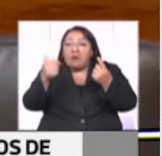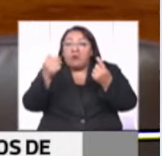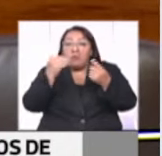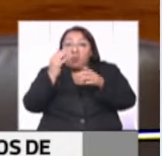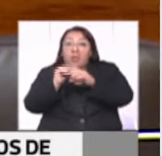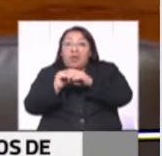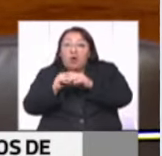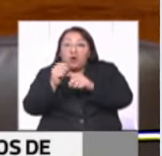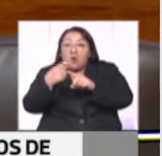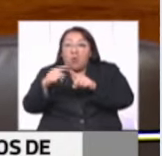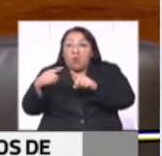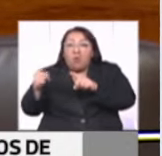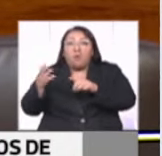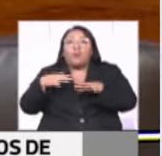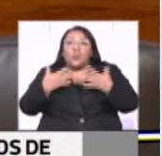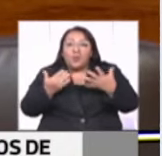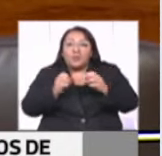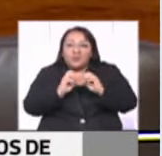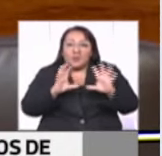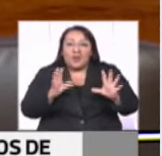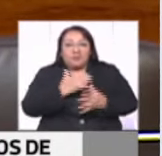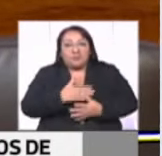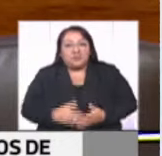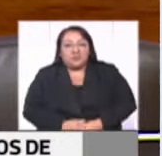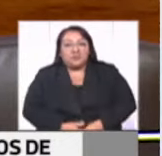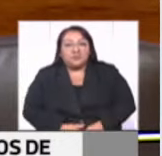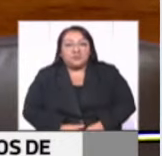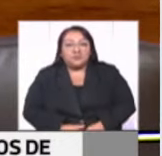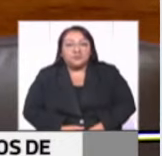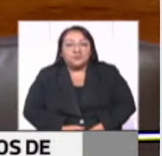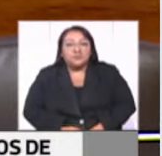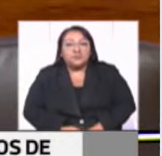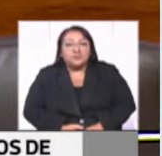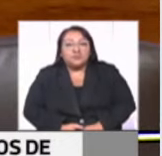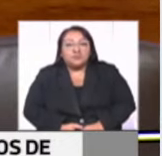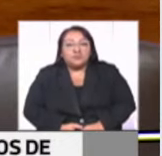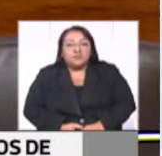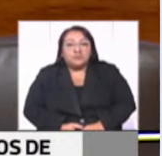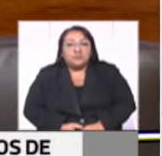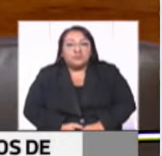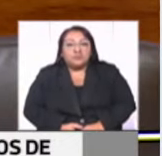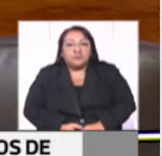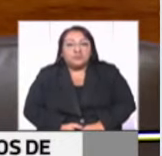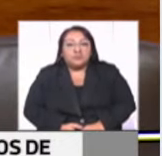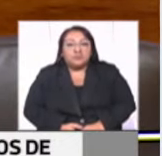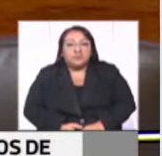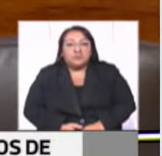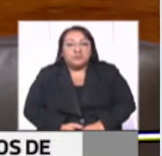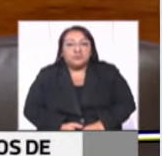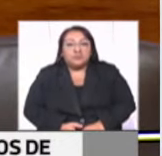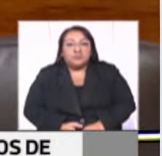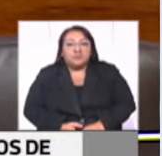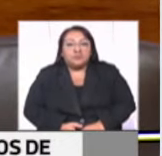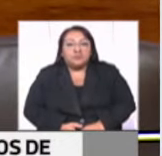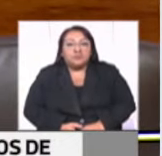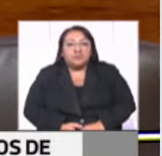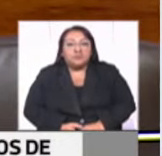y demás. Y eso está claro, presidente. Y presidente, me llamaba